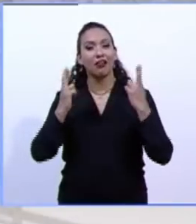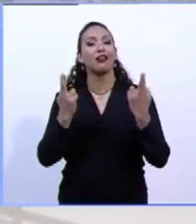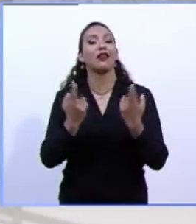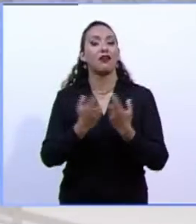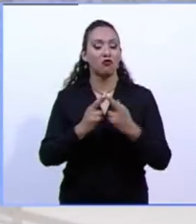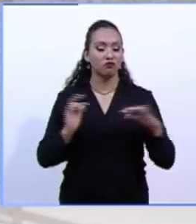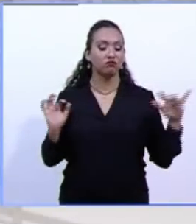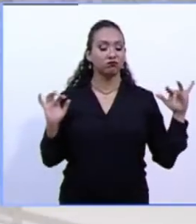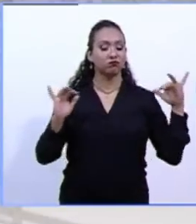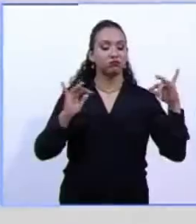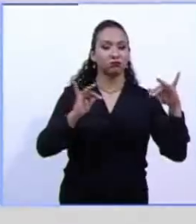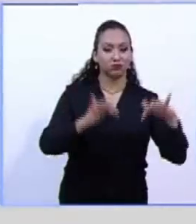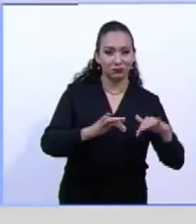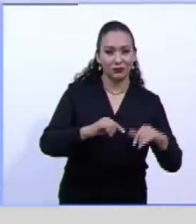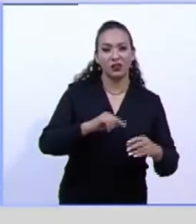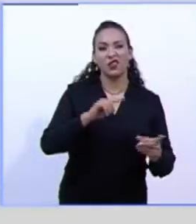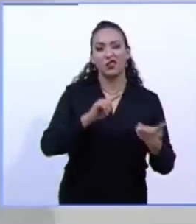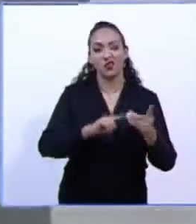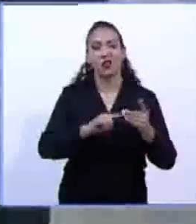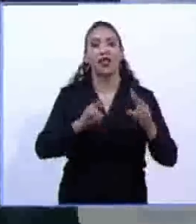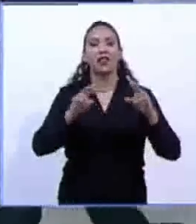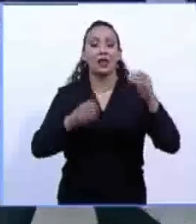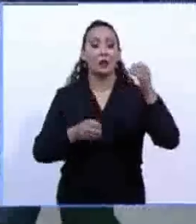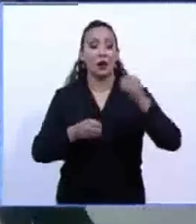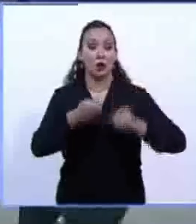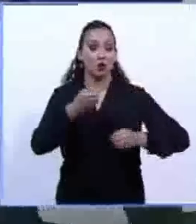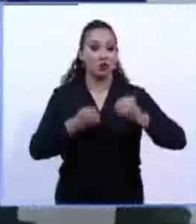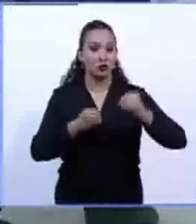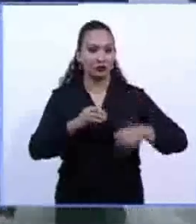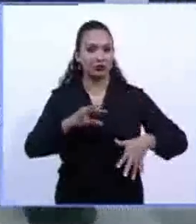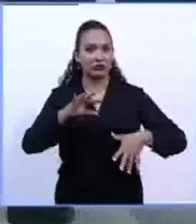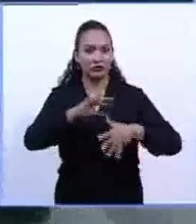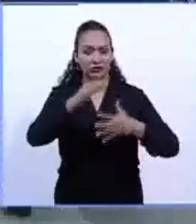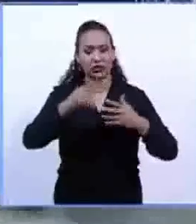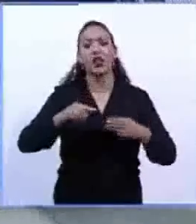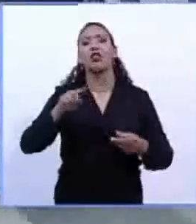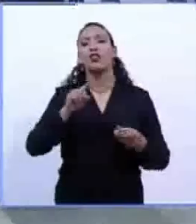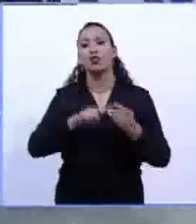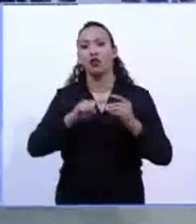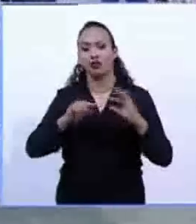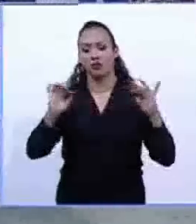preparatoria de la 22ª Cumbre Judicial Iberoamericana a celebrarse